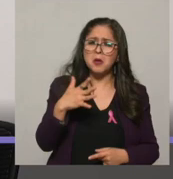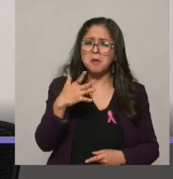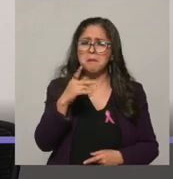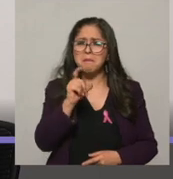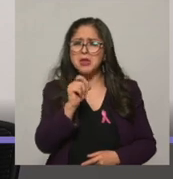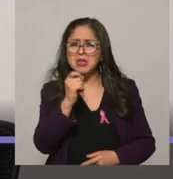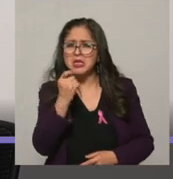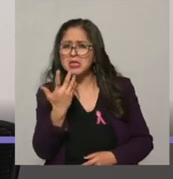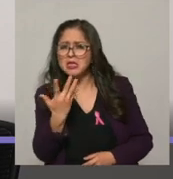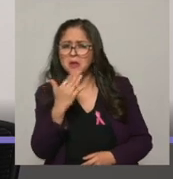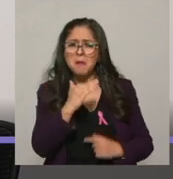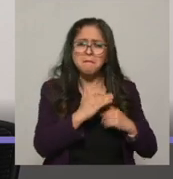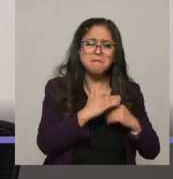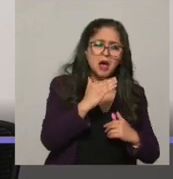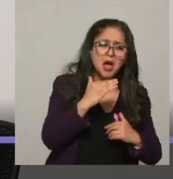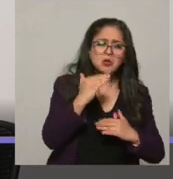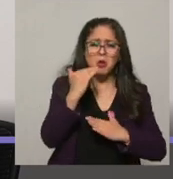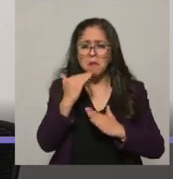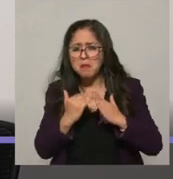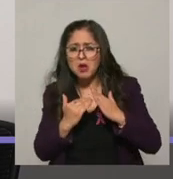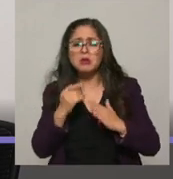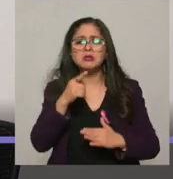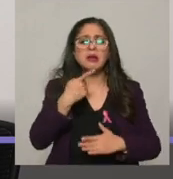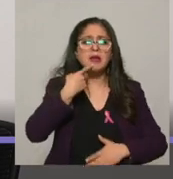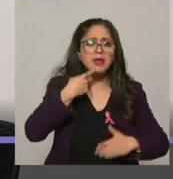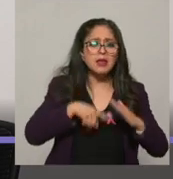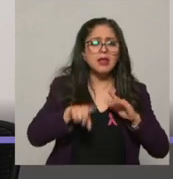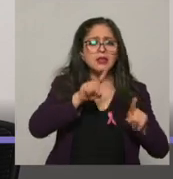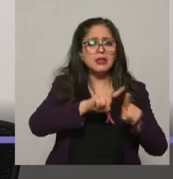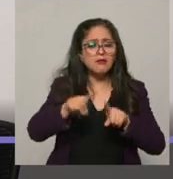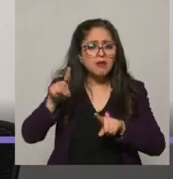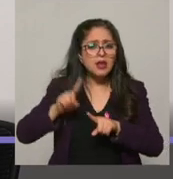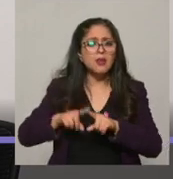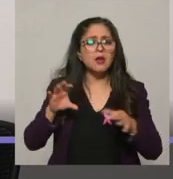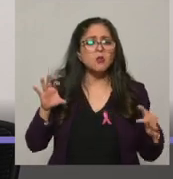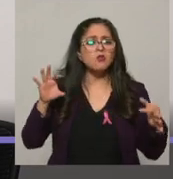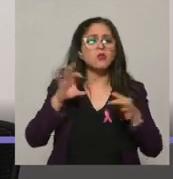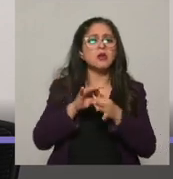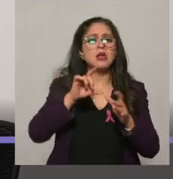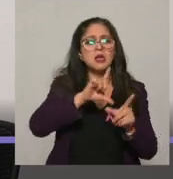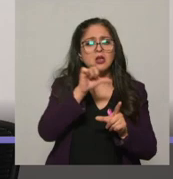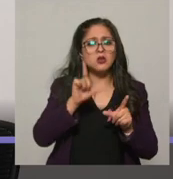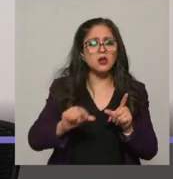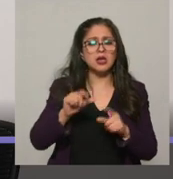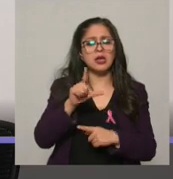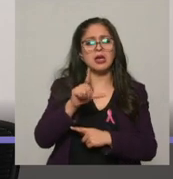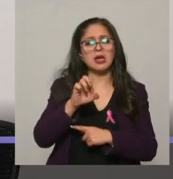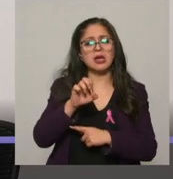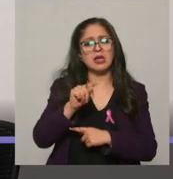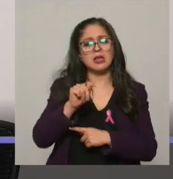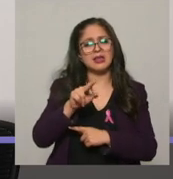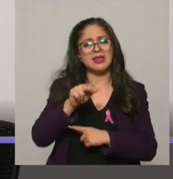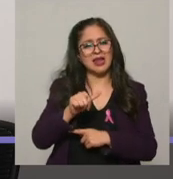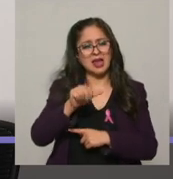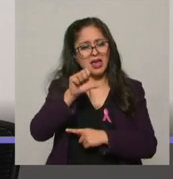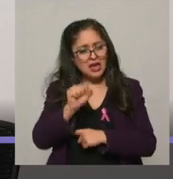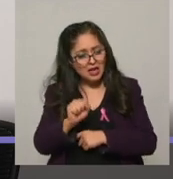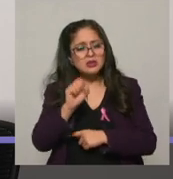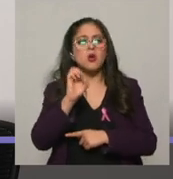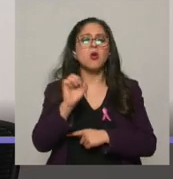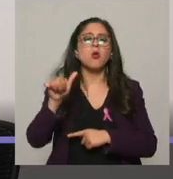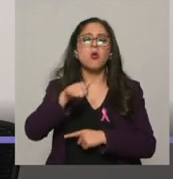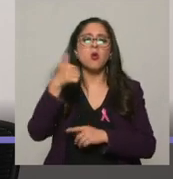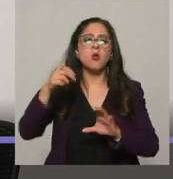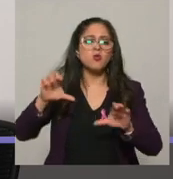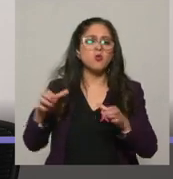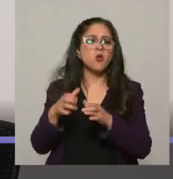se han venido denunciando a través de organismos nacionales como Letra S, organismos internacionales,